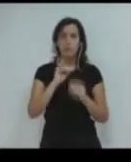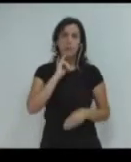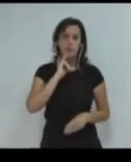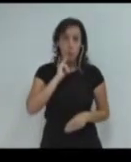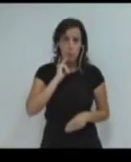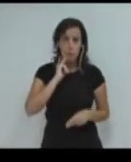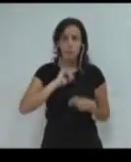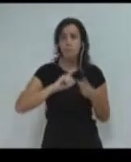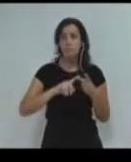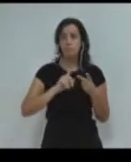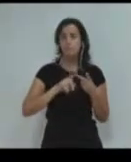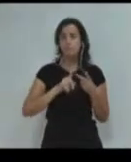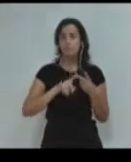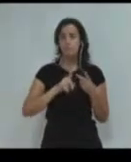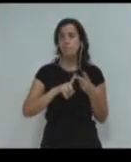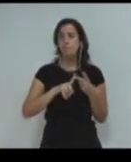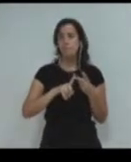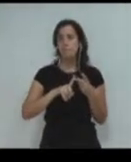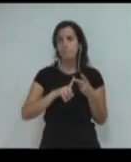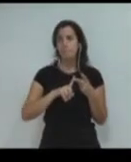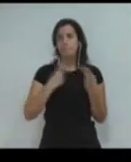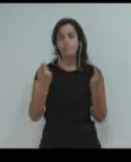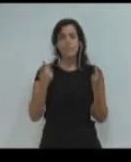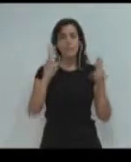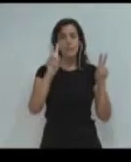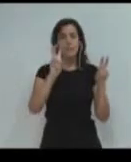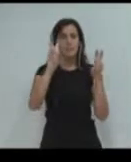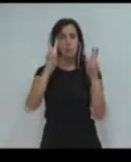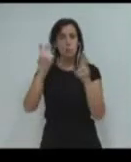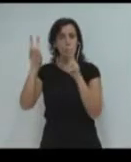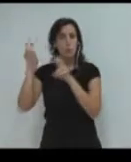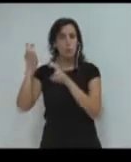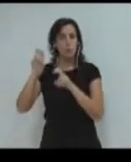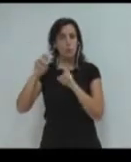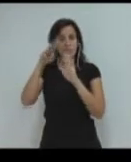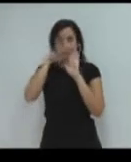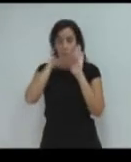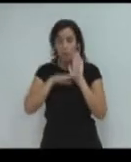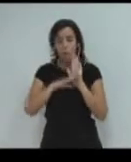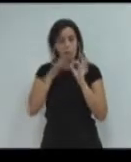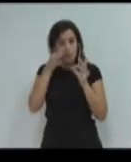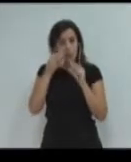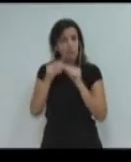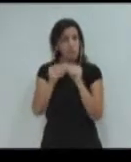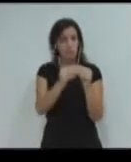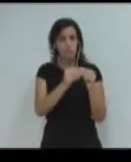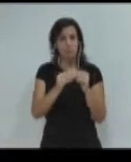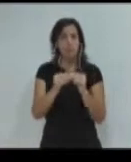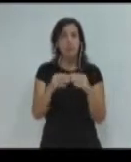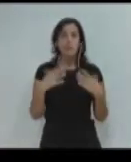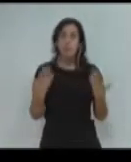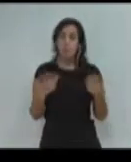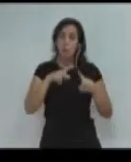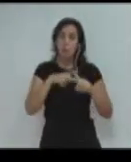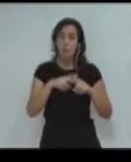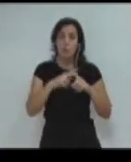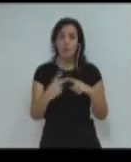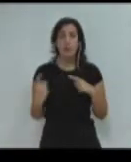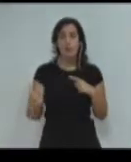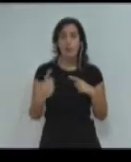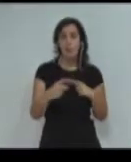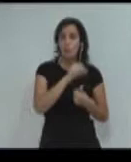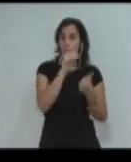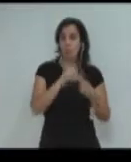idioma, la de los títulos, es que hay muchas pautas que en realidad son en común. Lo que pasa es que cada herramienta lo hace de una